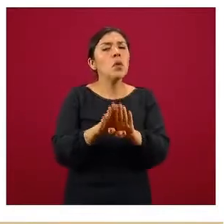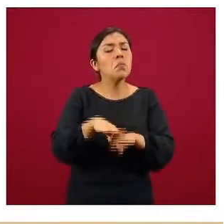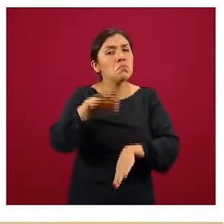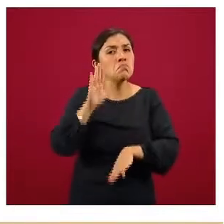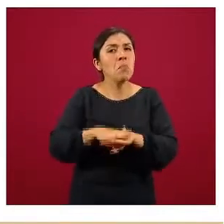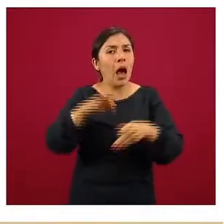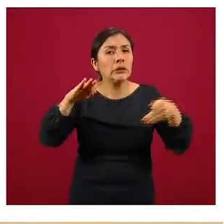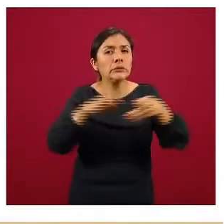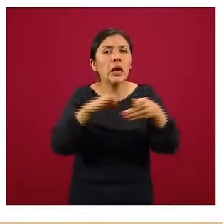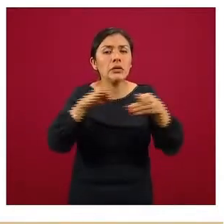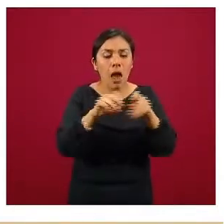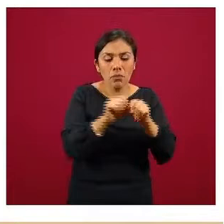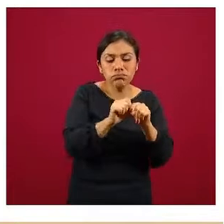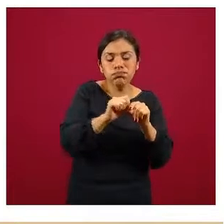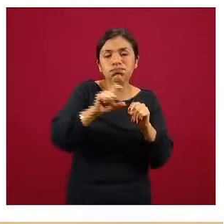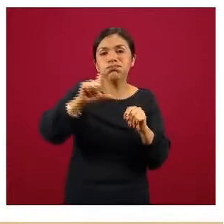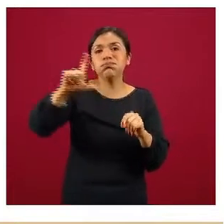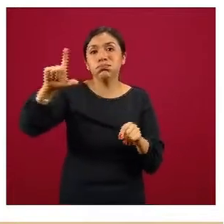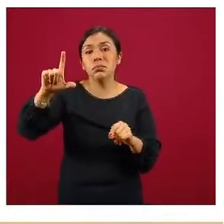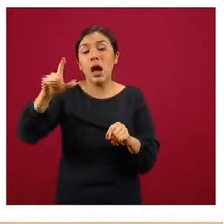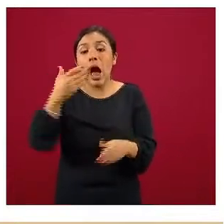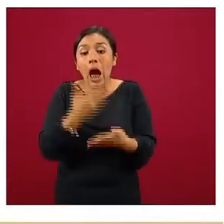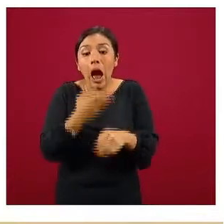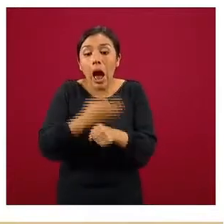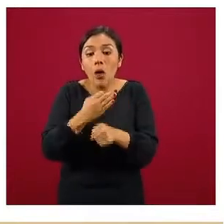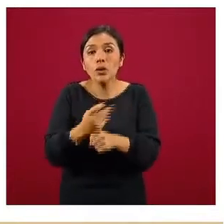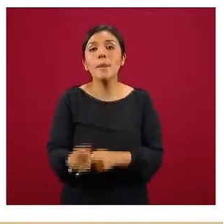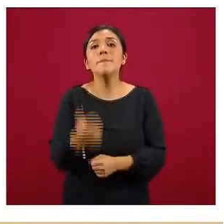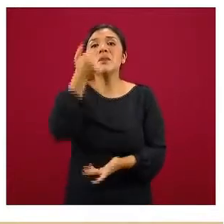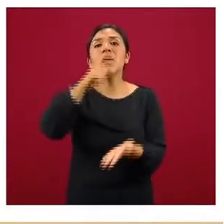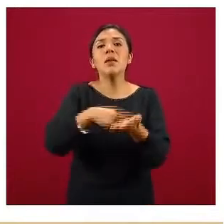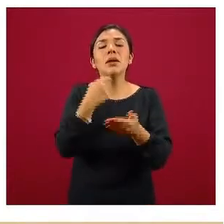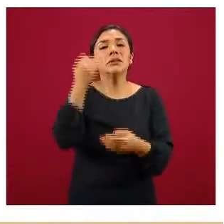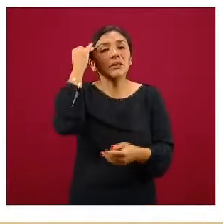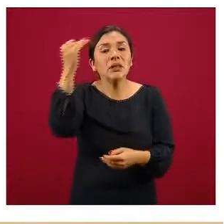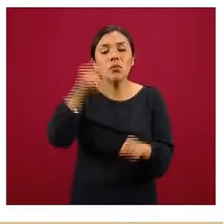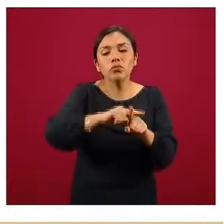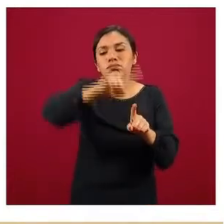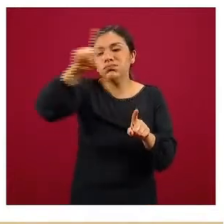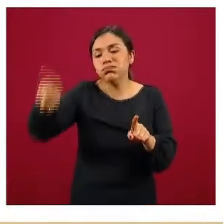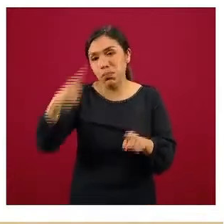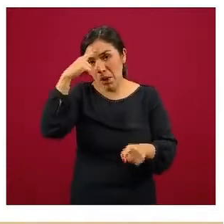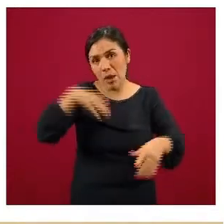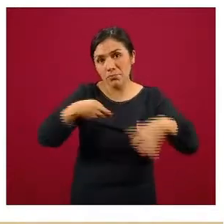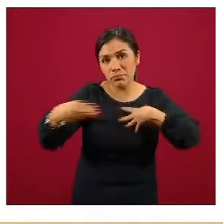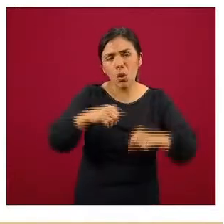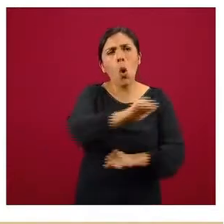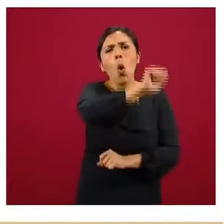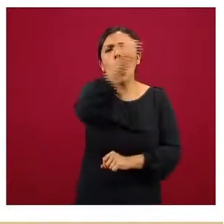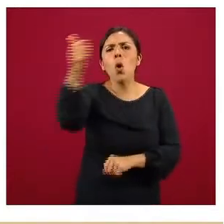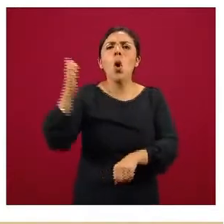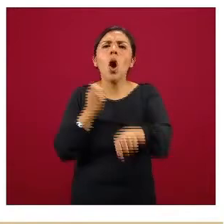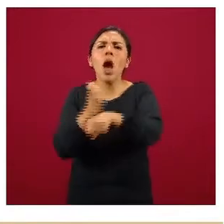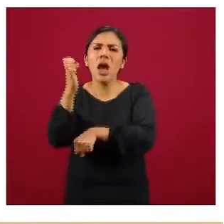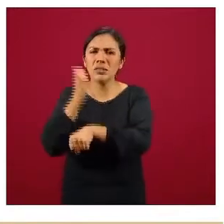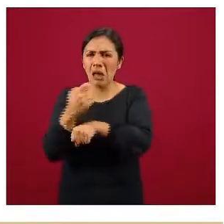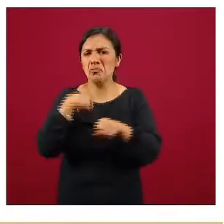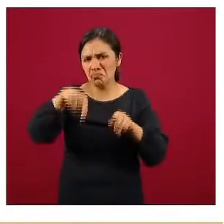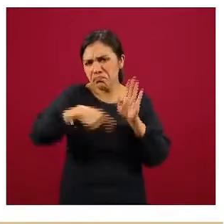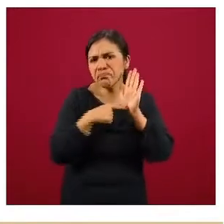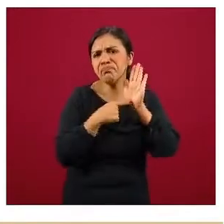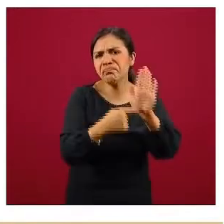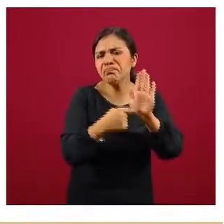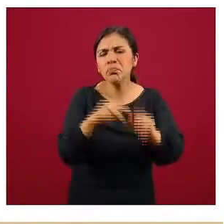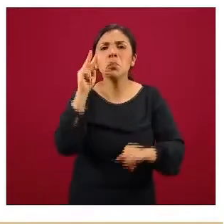subiendo de manera constante, es su primer momento de transmisión, su primer ciclo. En otras entidades federativas que hemos